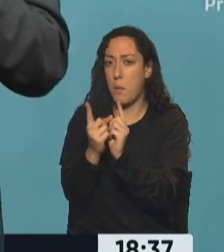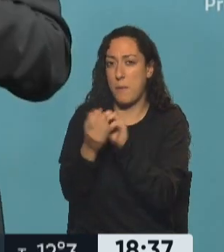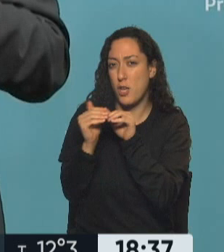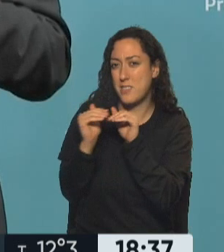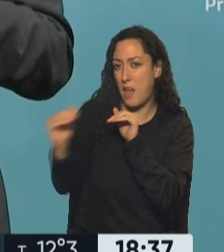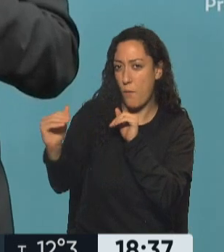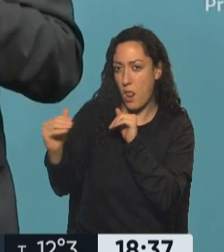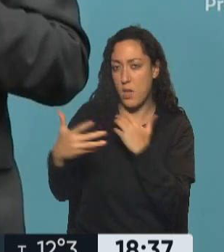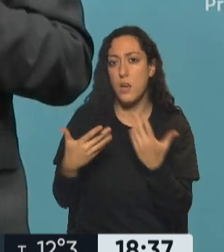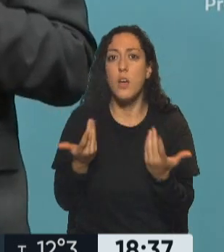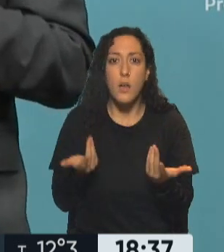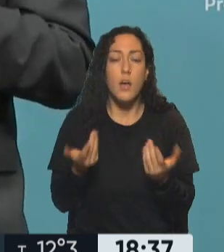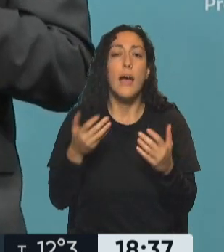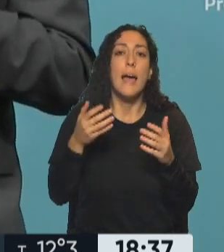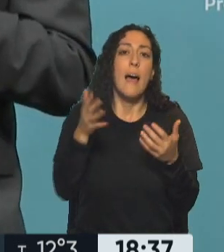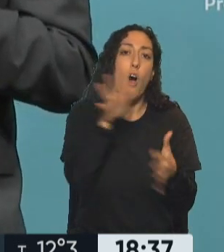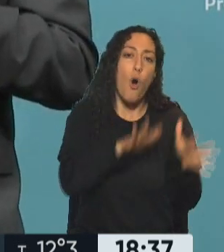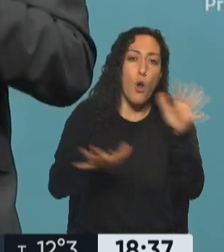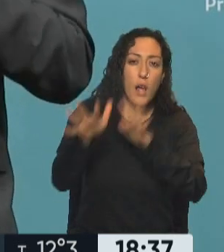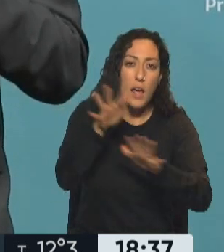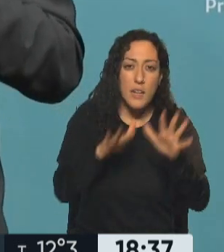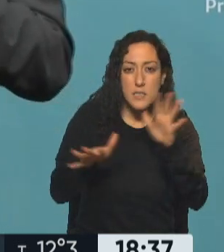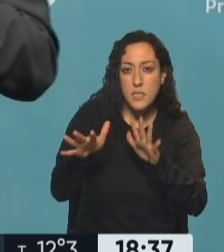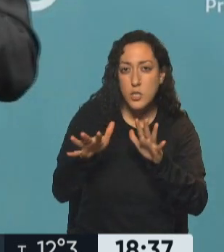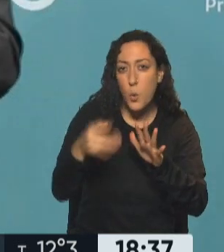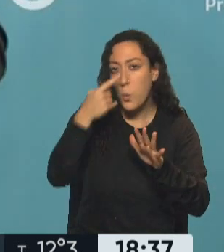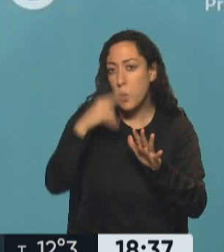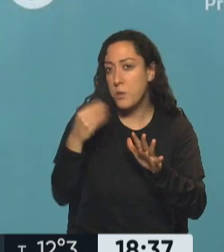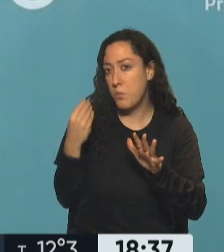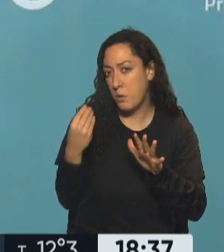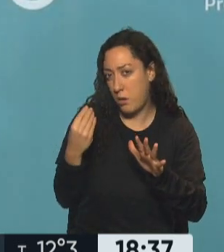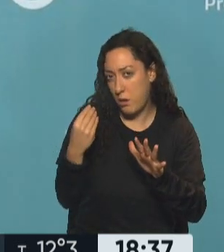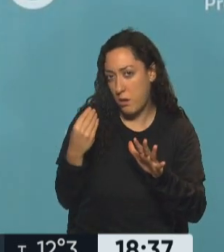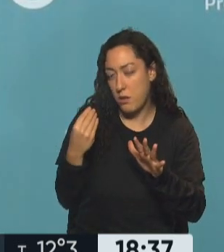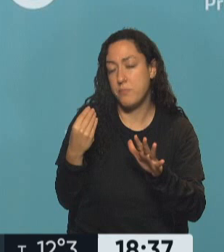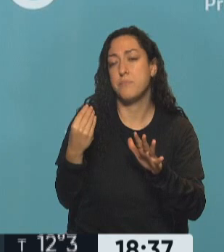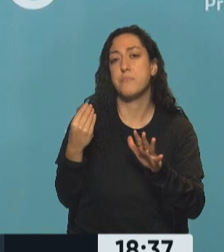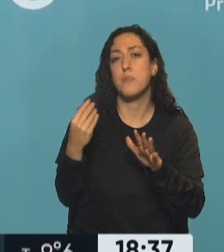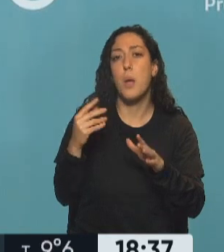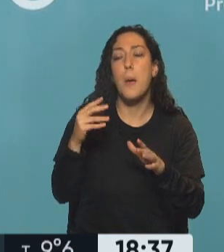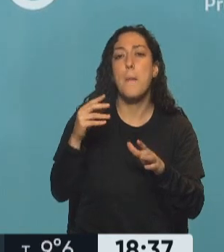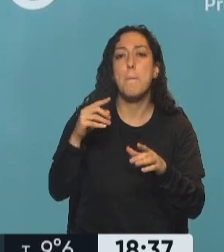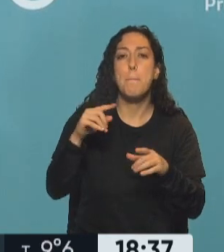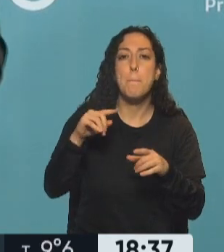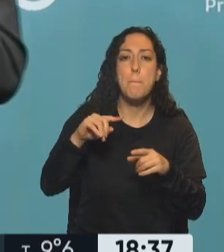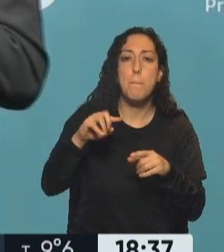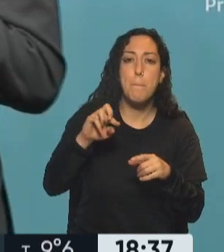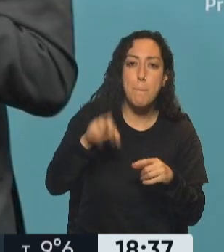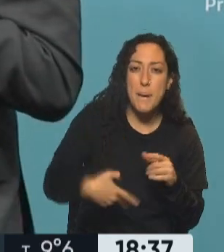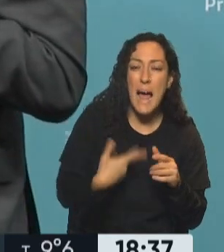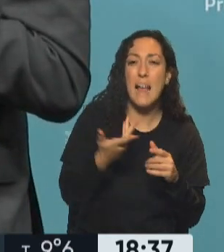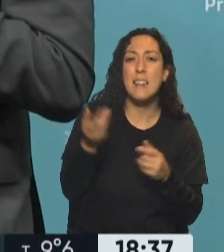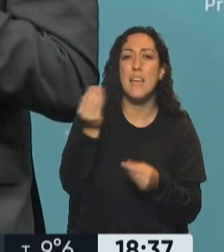se completó este esquema con adaptaciones de las políticas de administración del